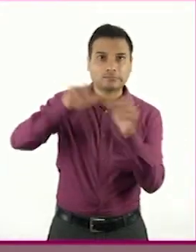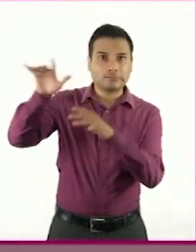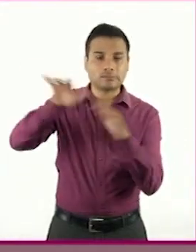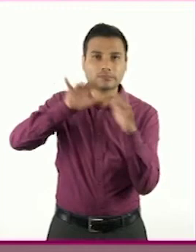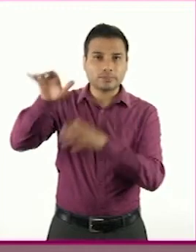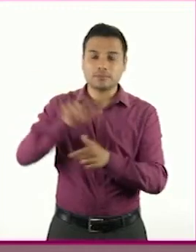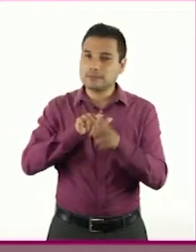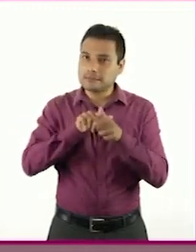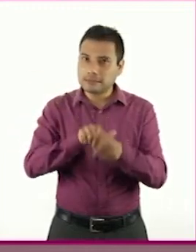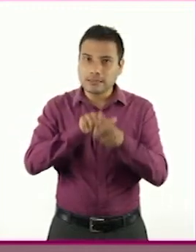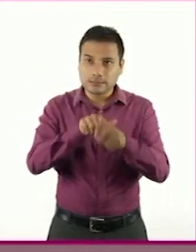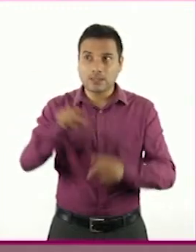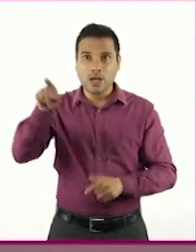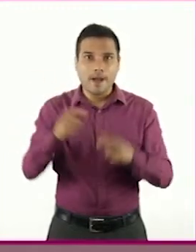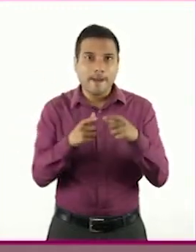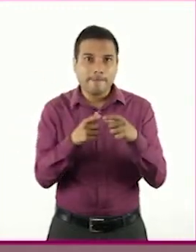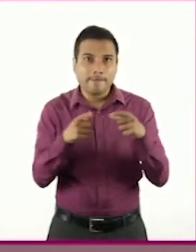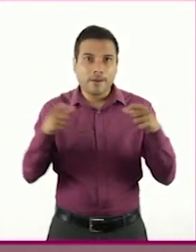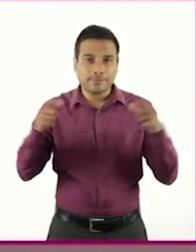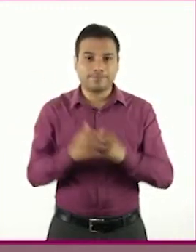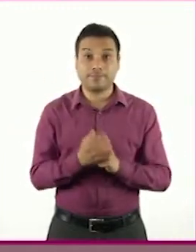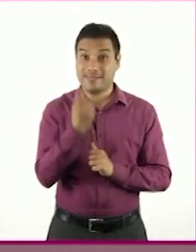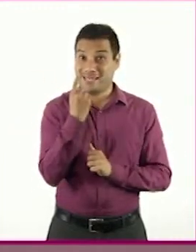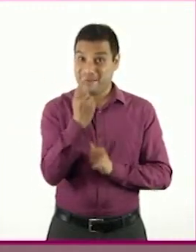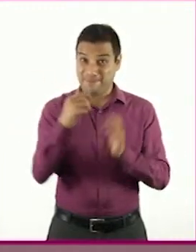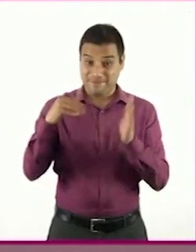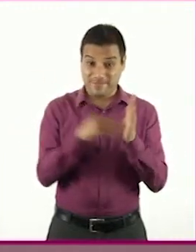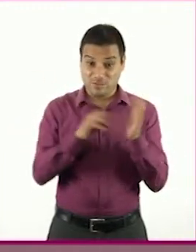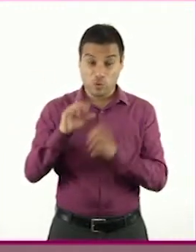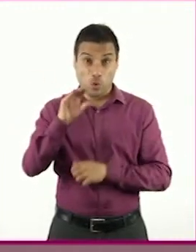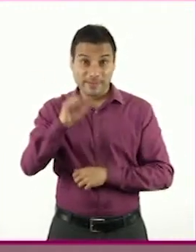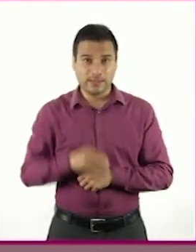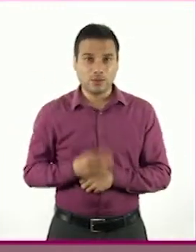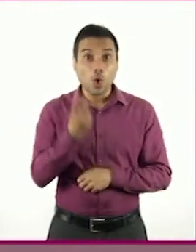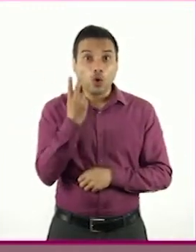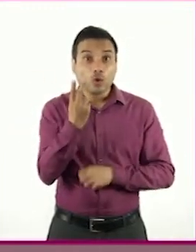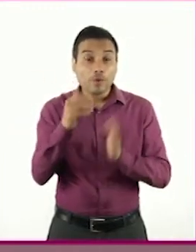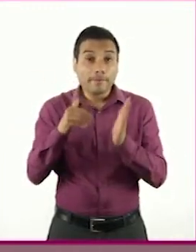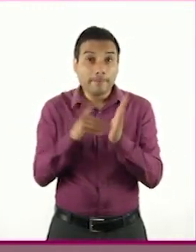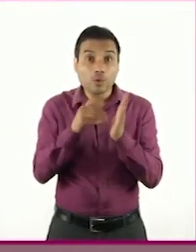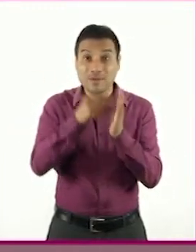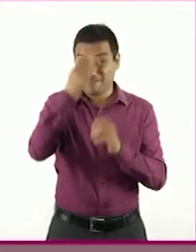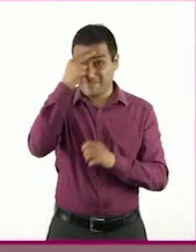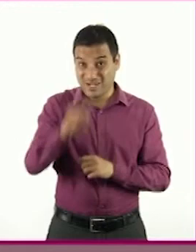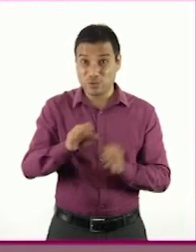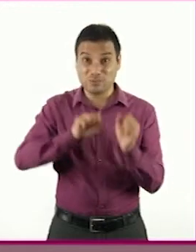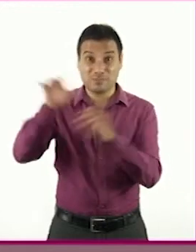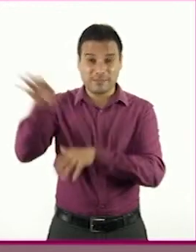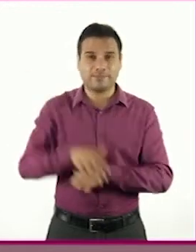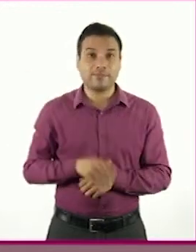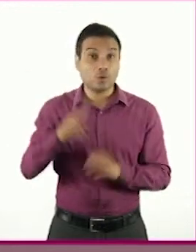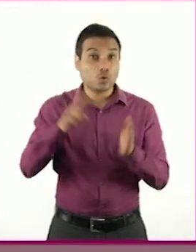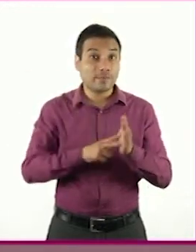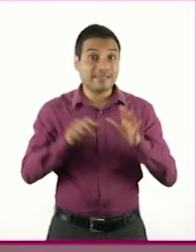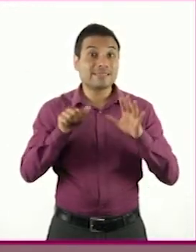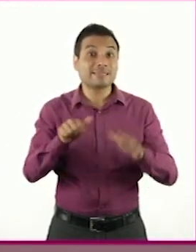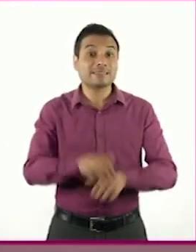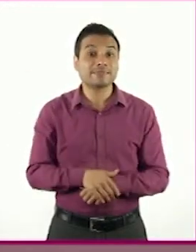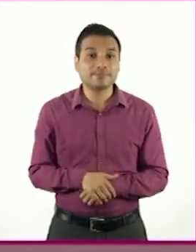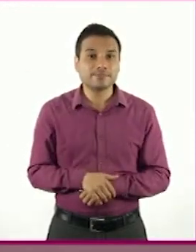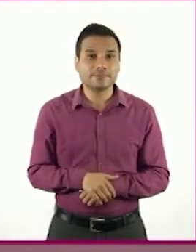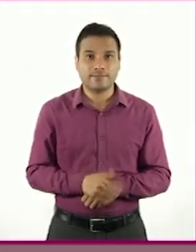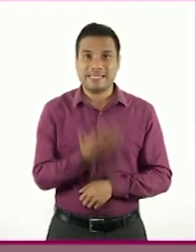siga creciendo. En 1990 eran 2 millones de mexicanos. Para 2016